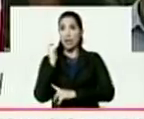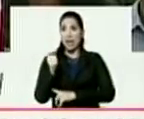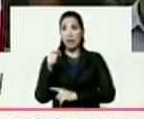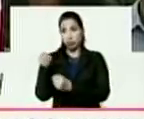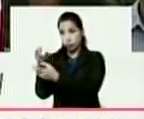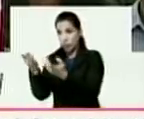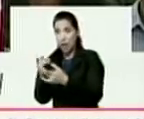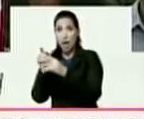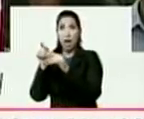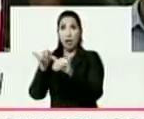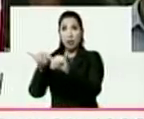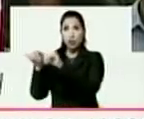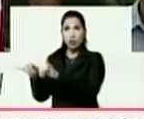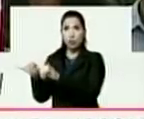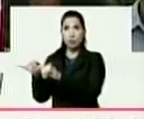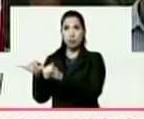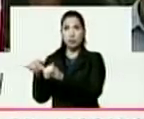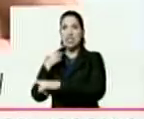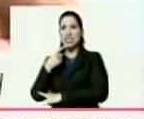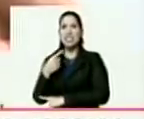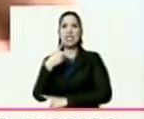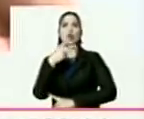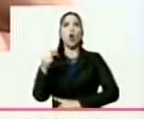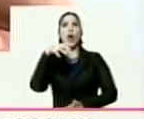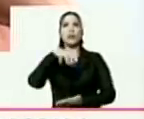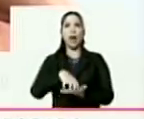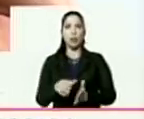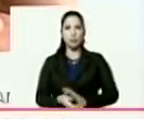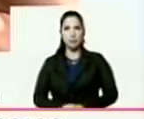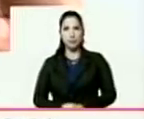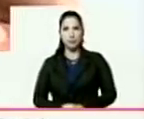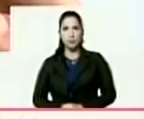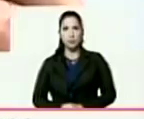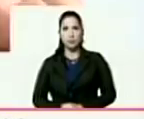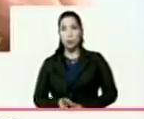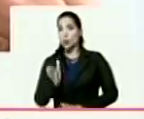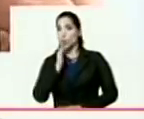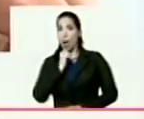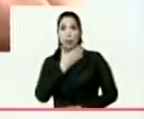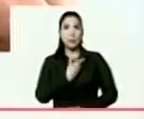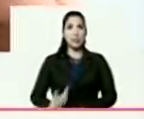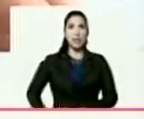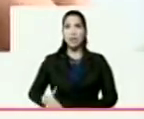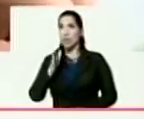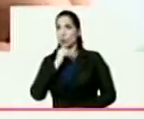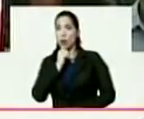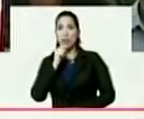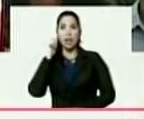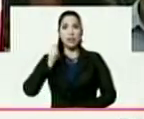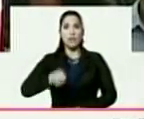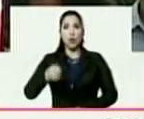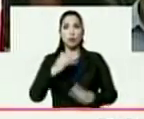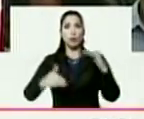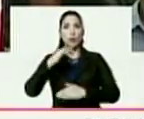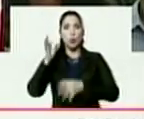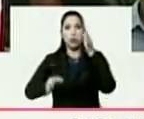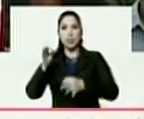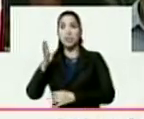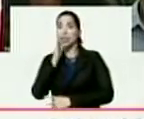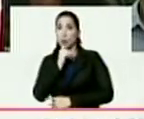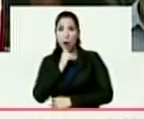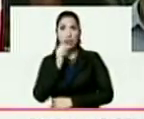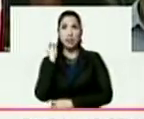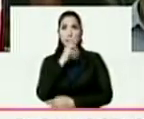el no estado que no haya presidencia que no haya tsj que no haya asamblea